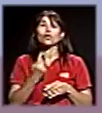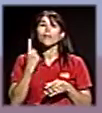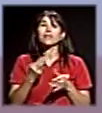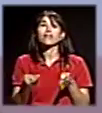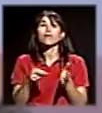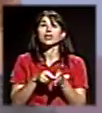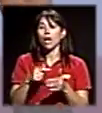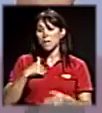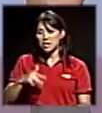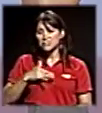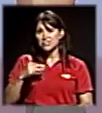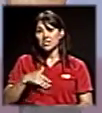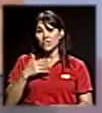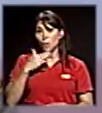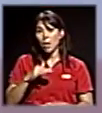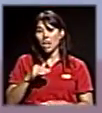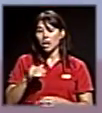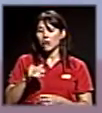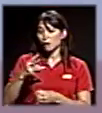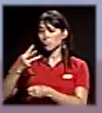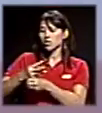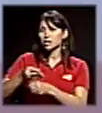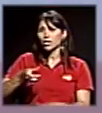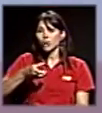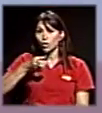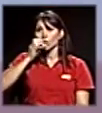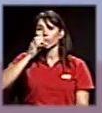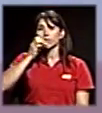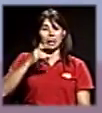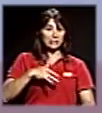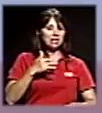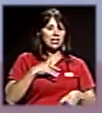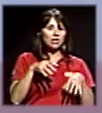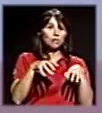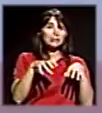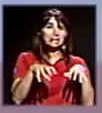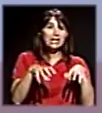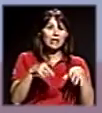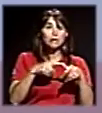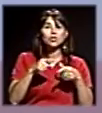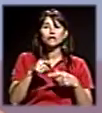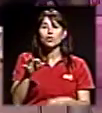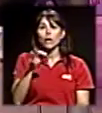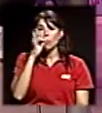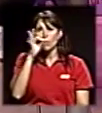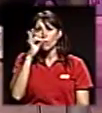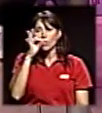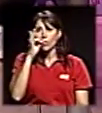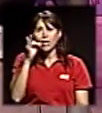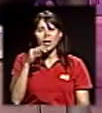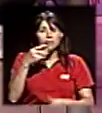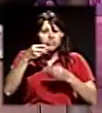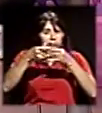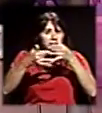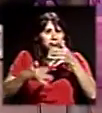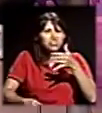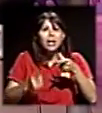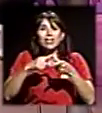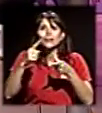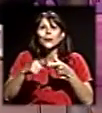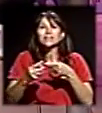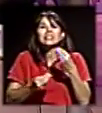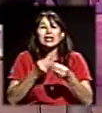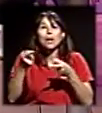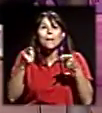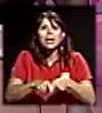Whisky me siento estresado me fumo la bacha de marihuana etcétera etcétera etcétera y así es como nunca pasa